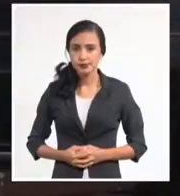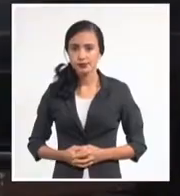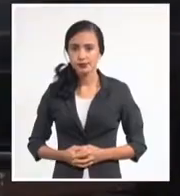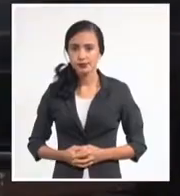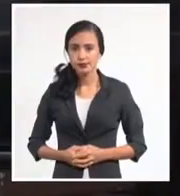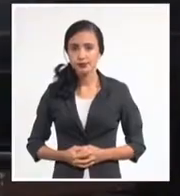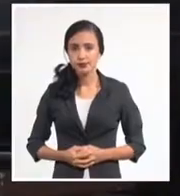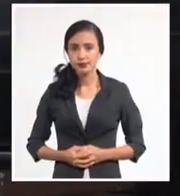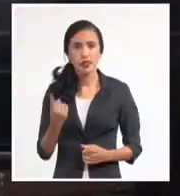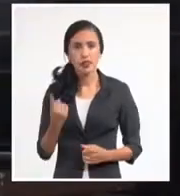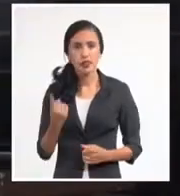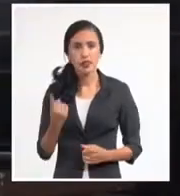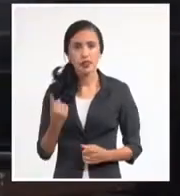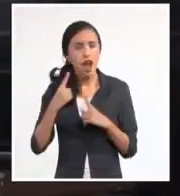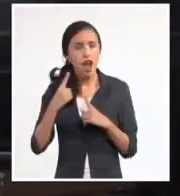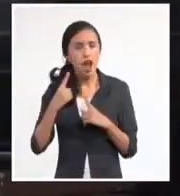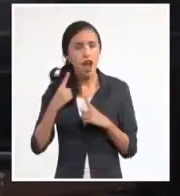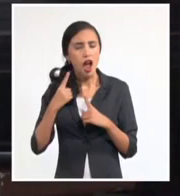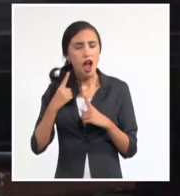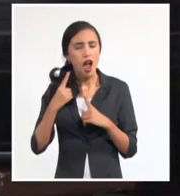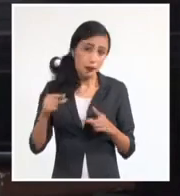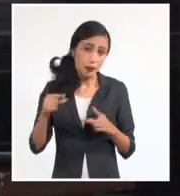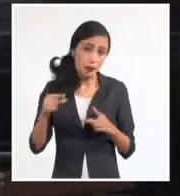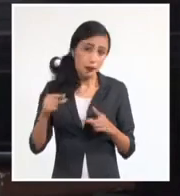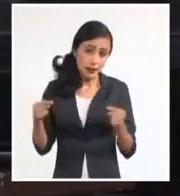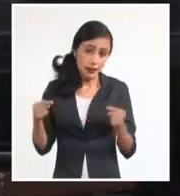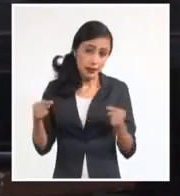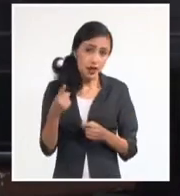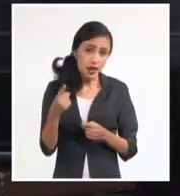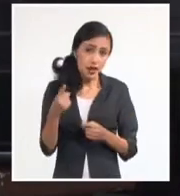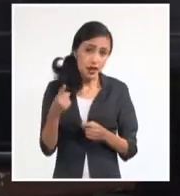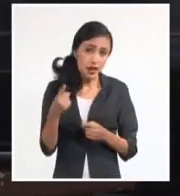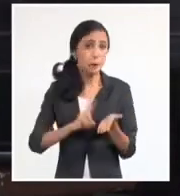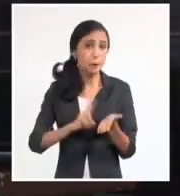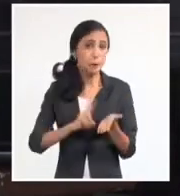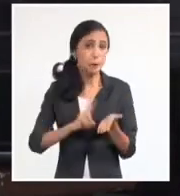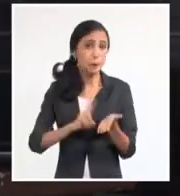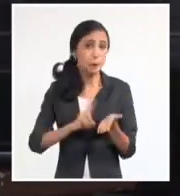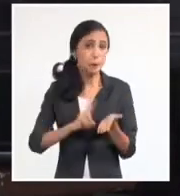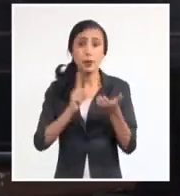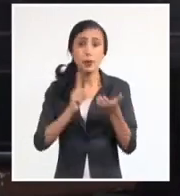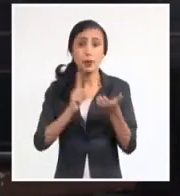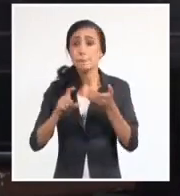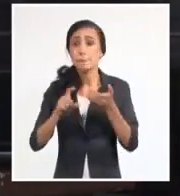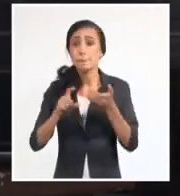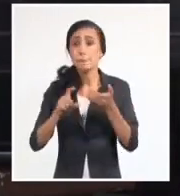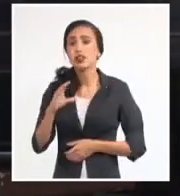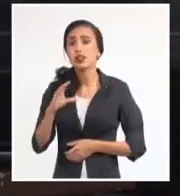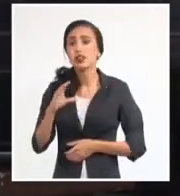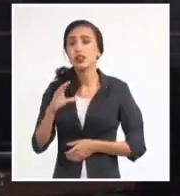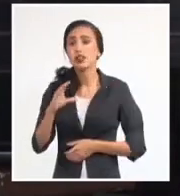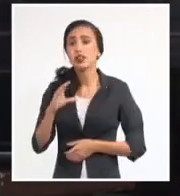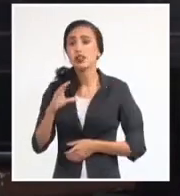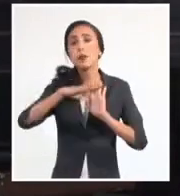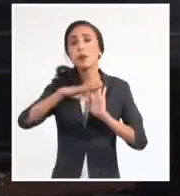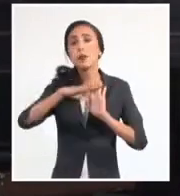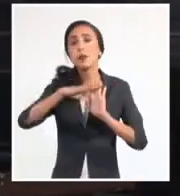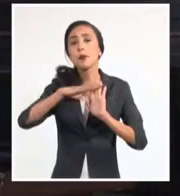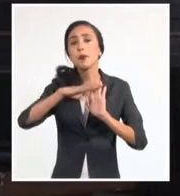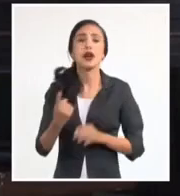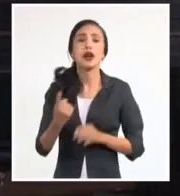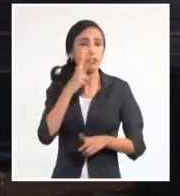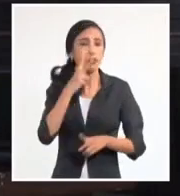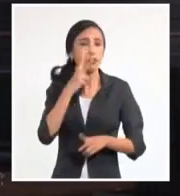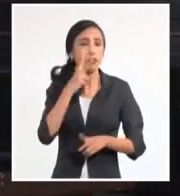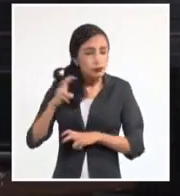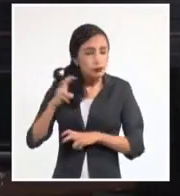Son algunas de las líneas fundamentales esbozadas por algunos de los miembros del Comité Central que se refirieron hoy al Programa Nacional para el Estudio, la Investigación